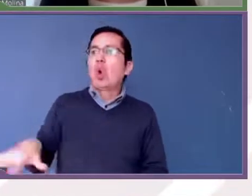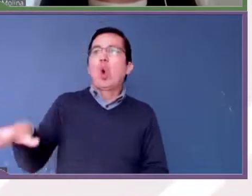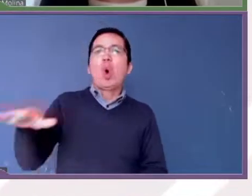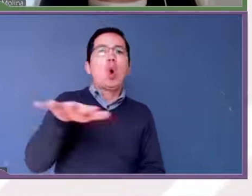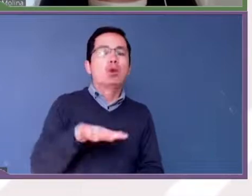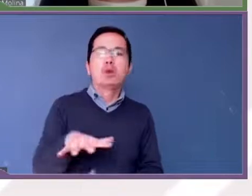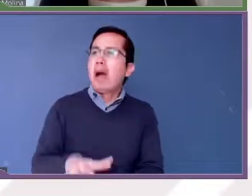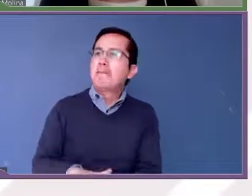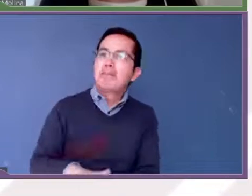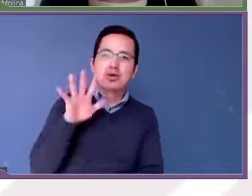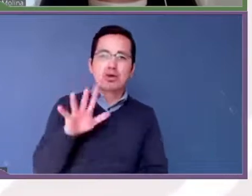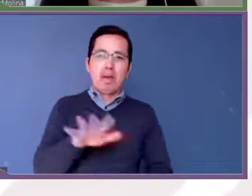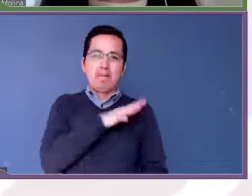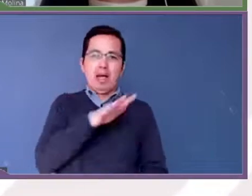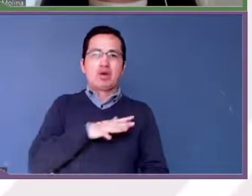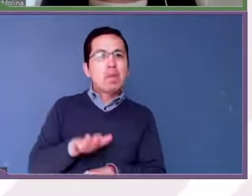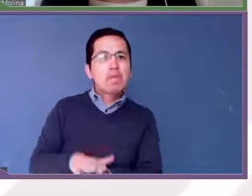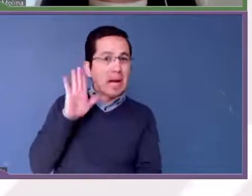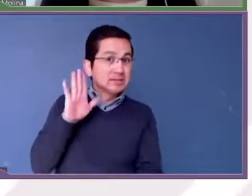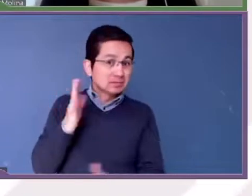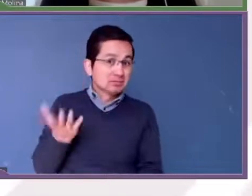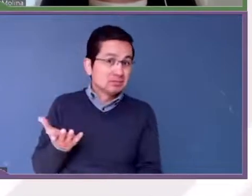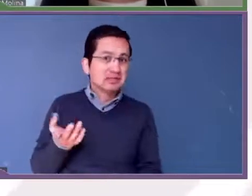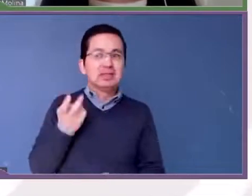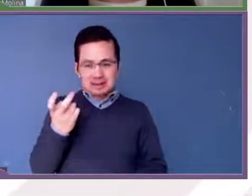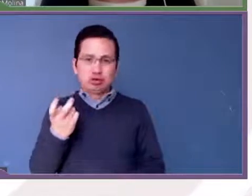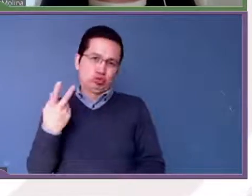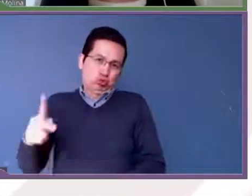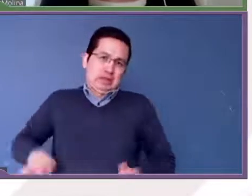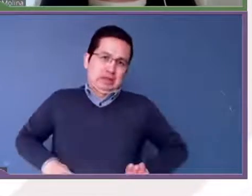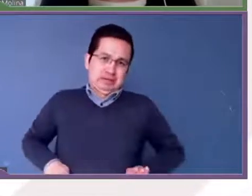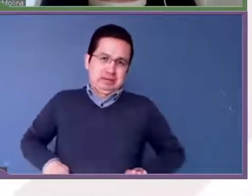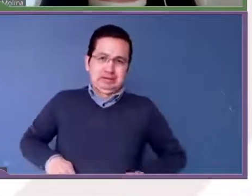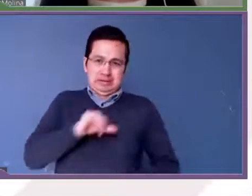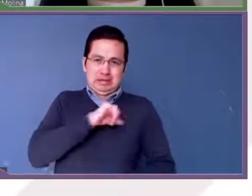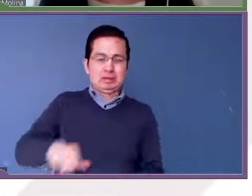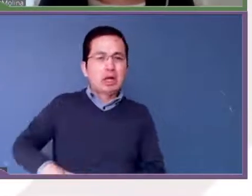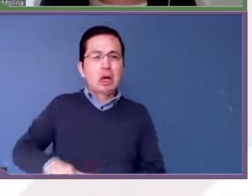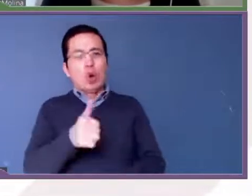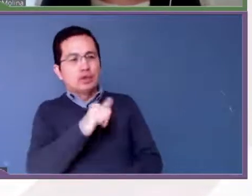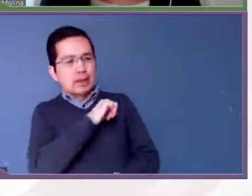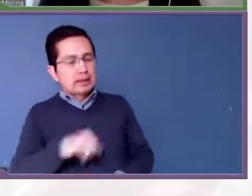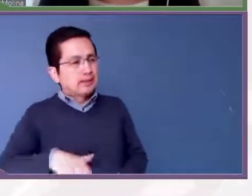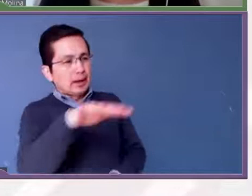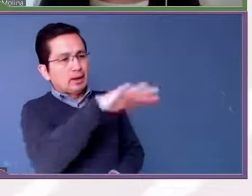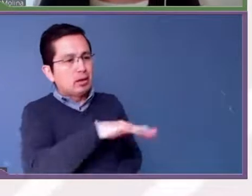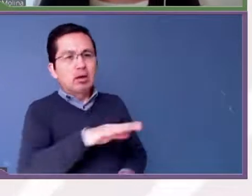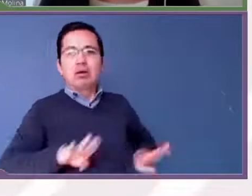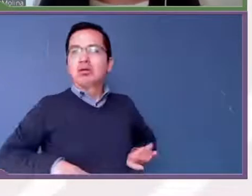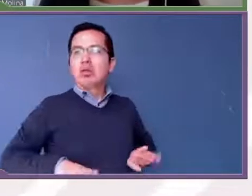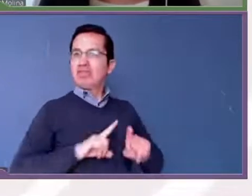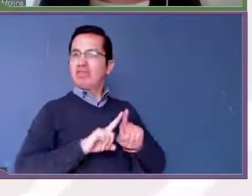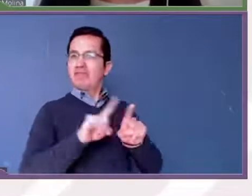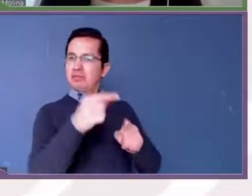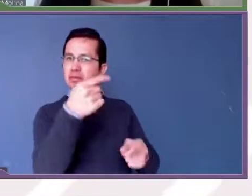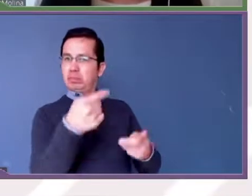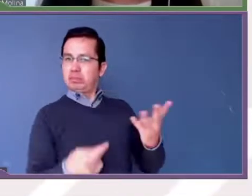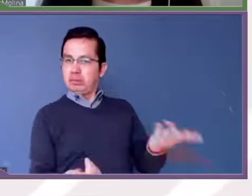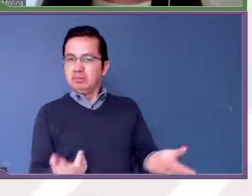así sucesivamente. Entonces, eso nos permite teorizar, explicar, entender y construir